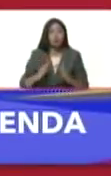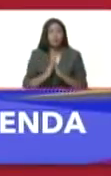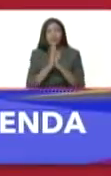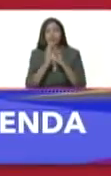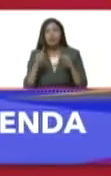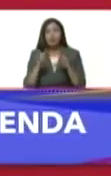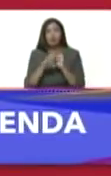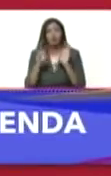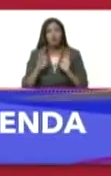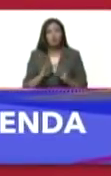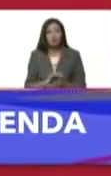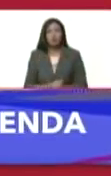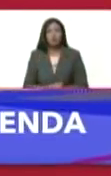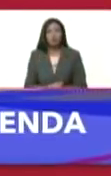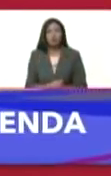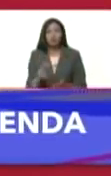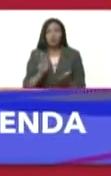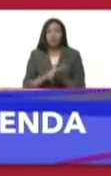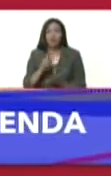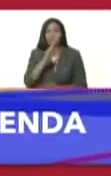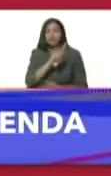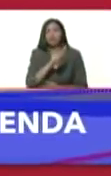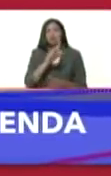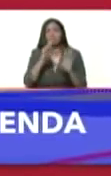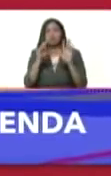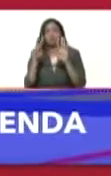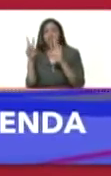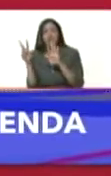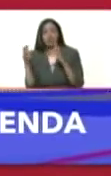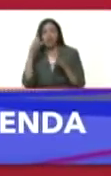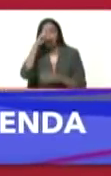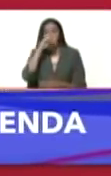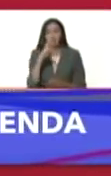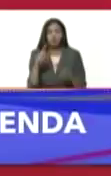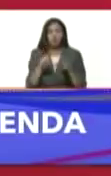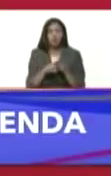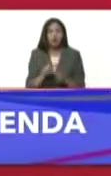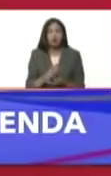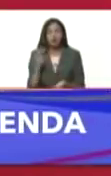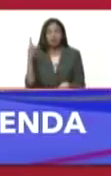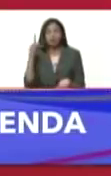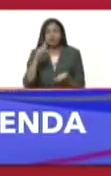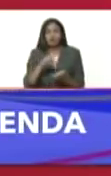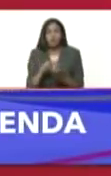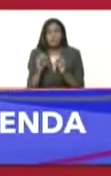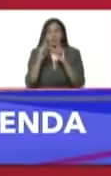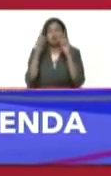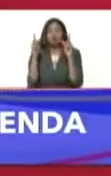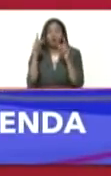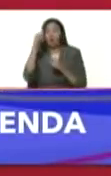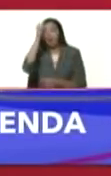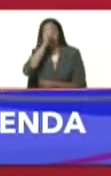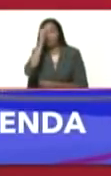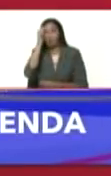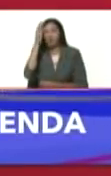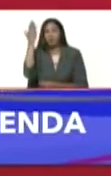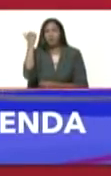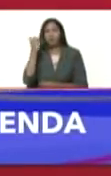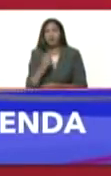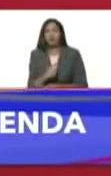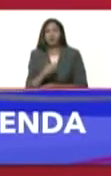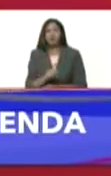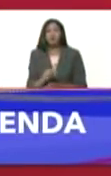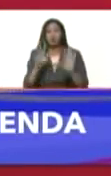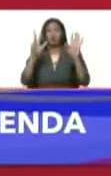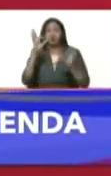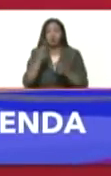nuestra Virgen de Coromoto. Se cumplieron 367 años de la aparición de la Virgen el domingo pasado 8 de